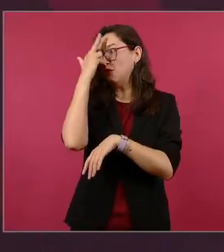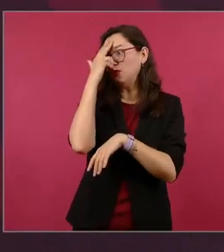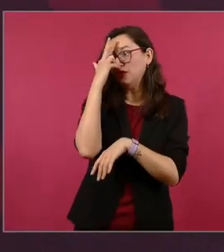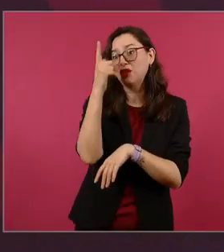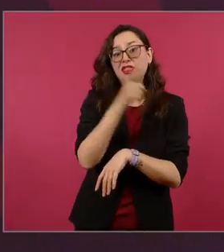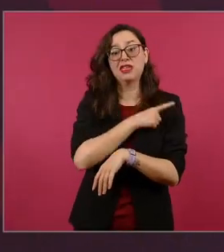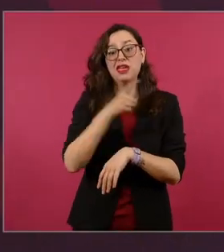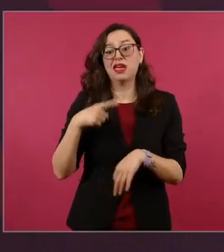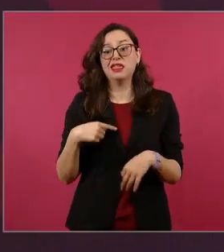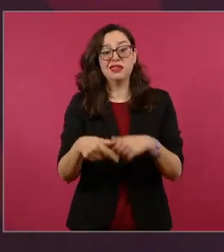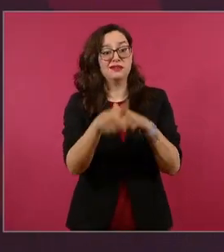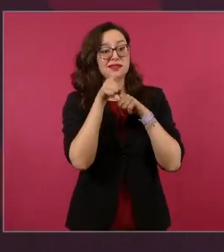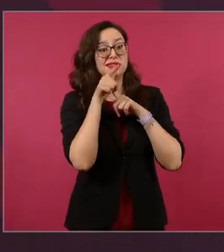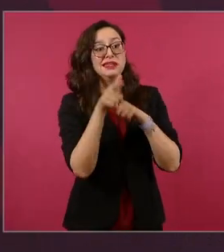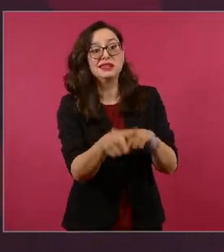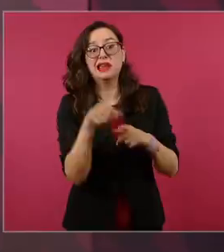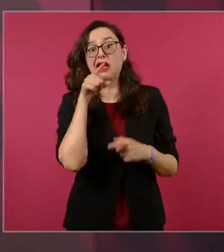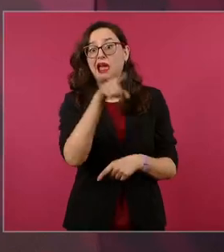Y también se acuñó